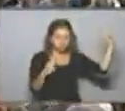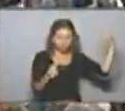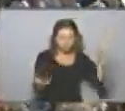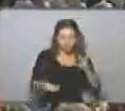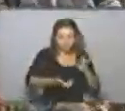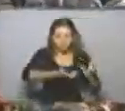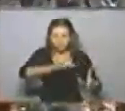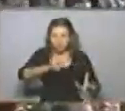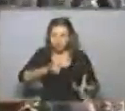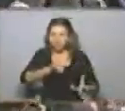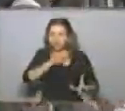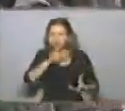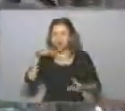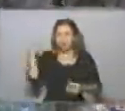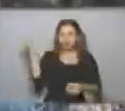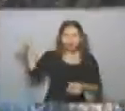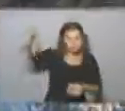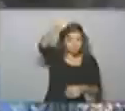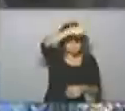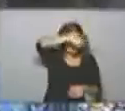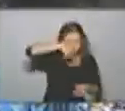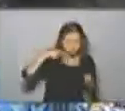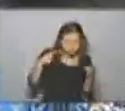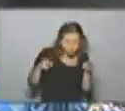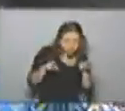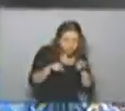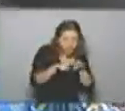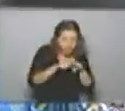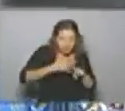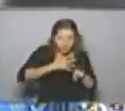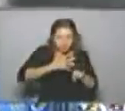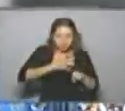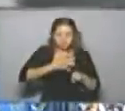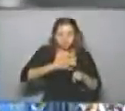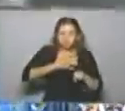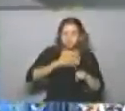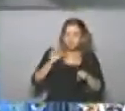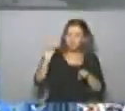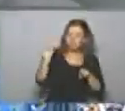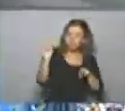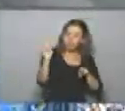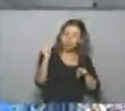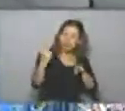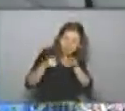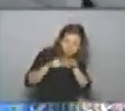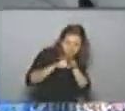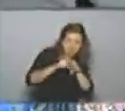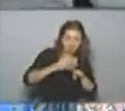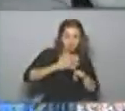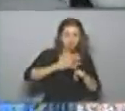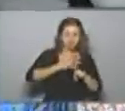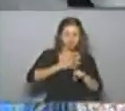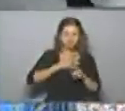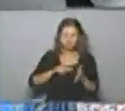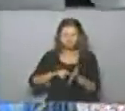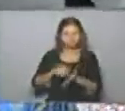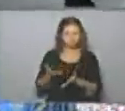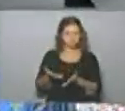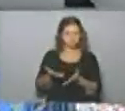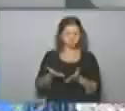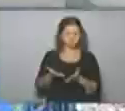hasta llega a decir la hermana muerte al final de la, como decir, todo en la existencia del